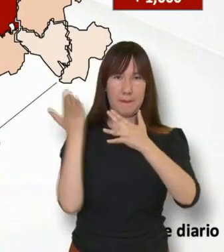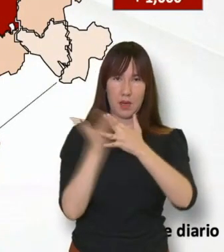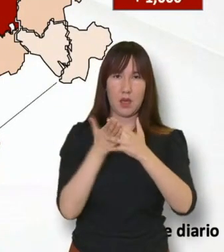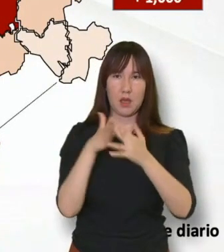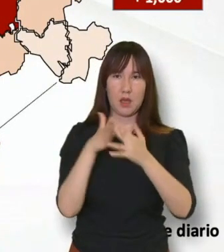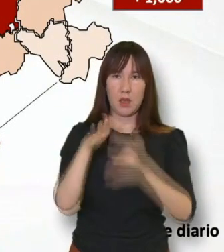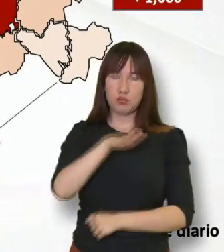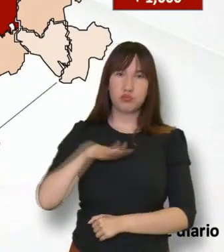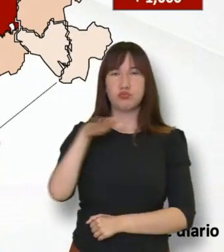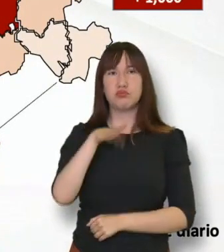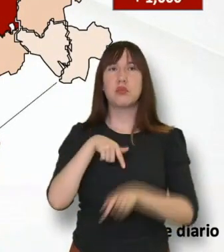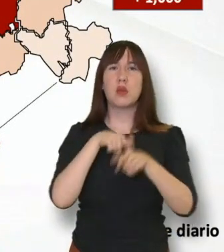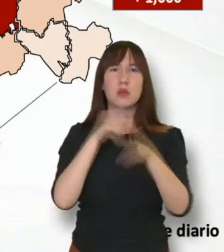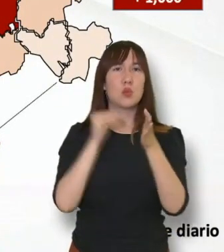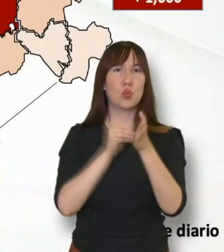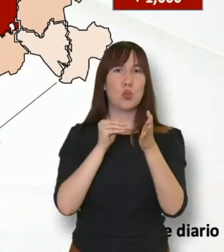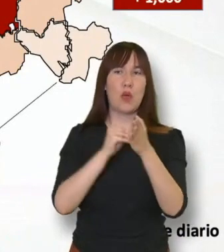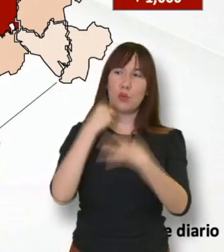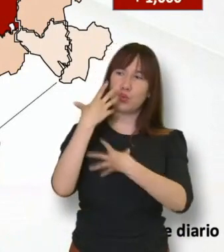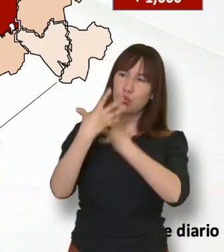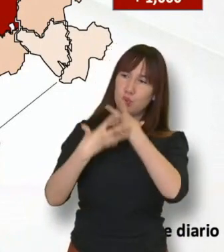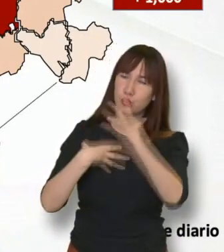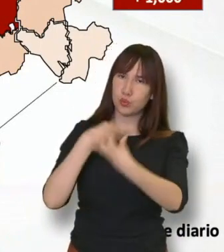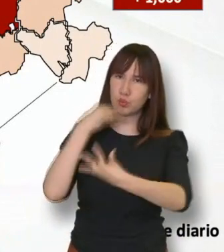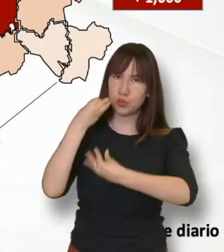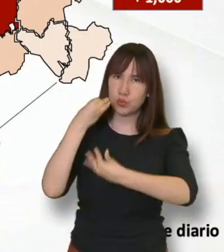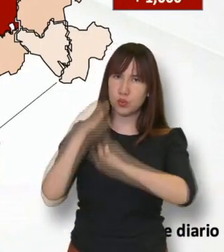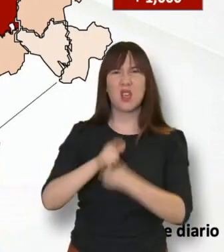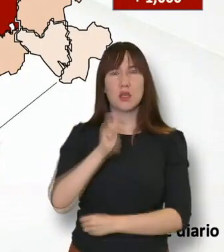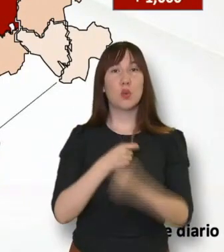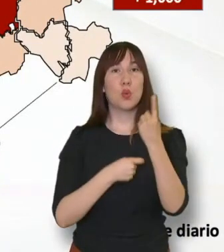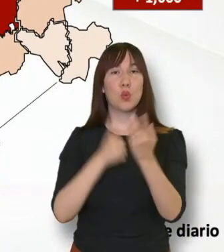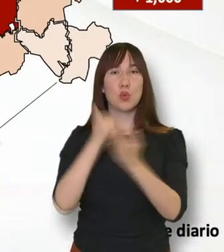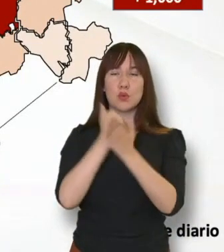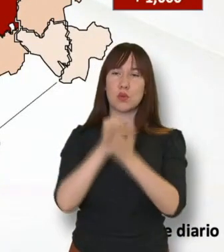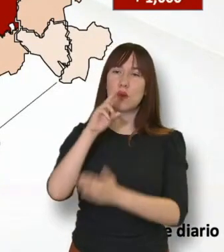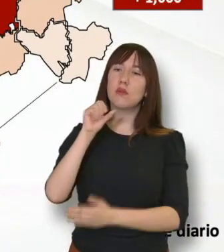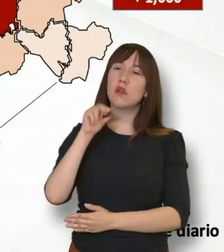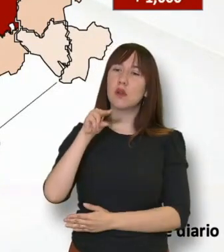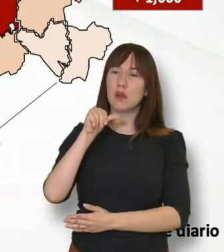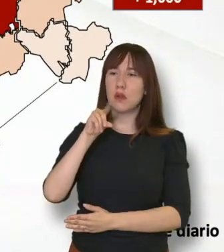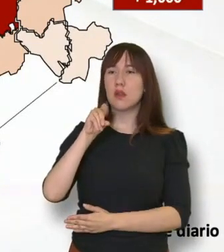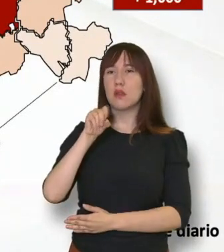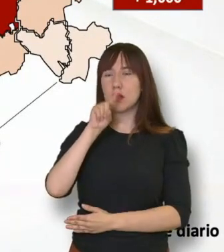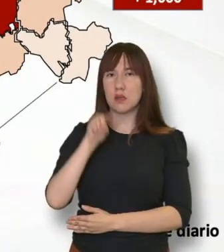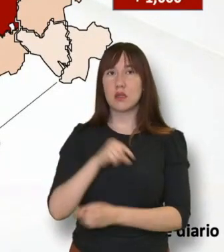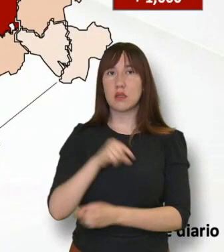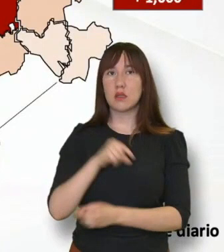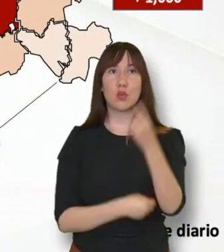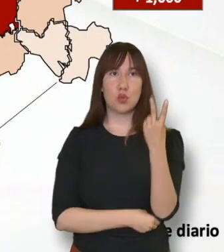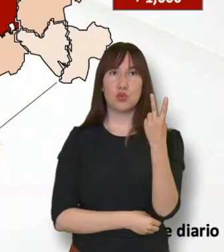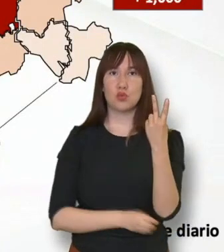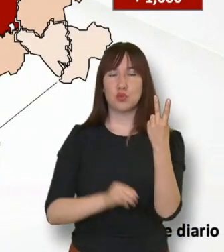esta transmisión también de manera continua pues tenemos uno en ciudad fernández y tenemos 32 perdón en el